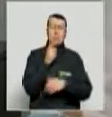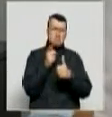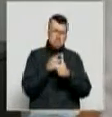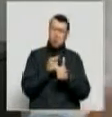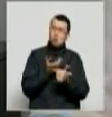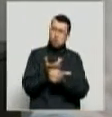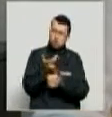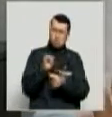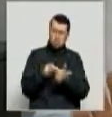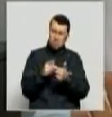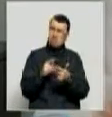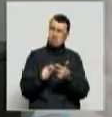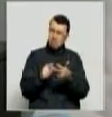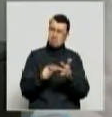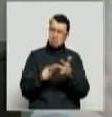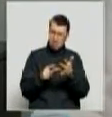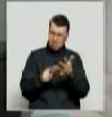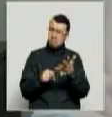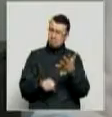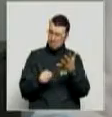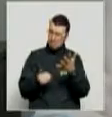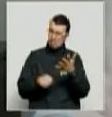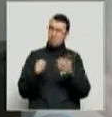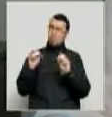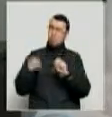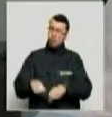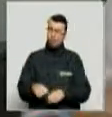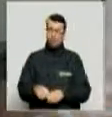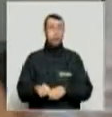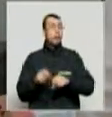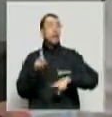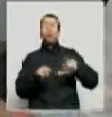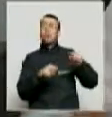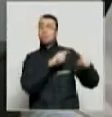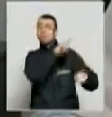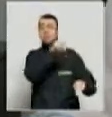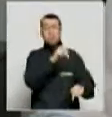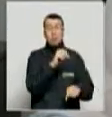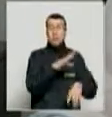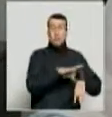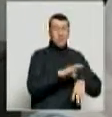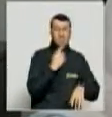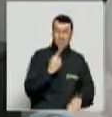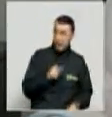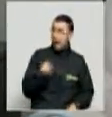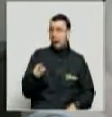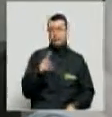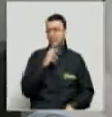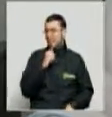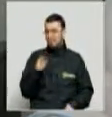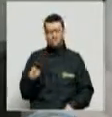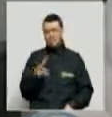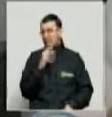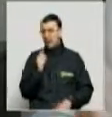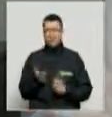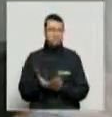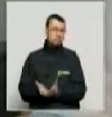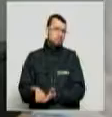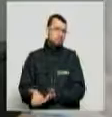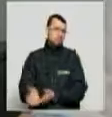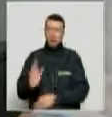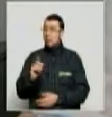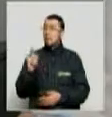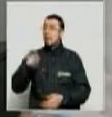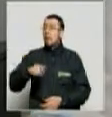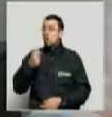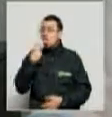que le han dicho: no tiene más tratamiento, usted ya no hay nada que hacerle, tiene que tomar esto el resto de la vida, porque la medicina es muy